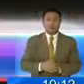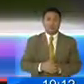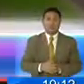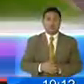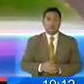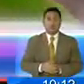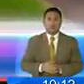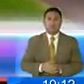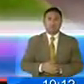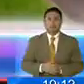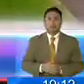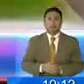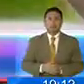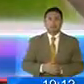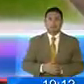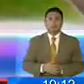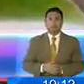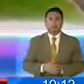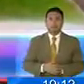delincuente.